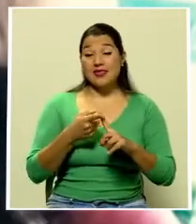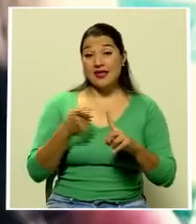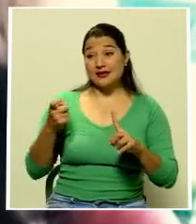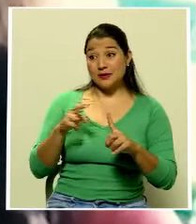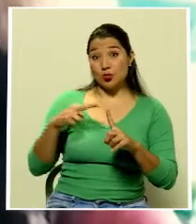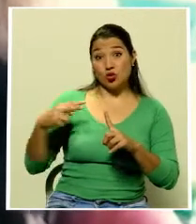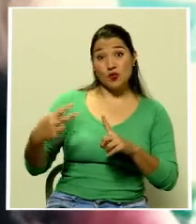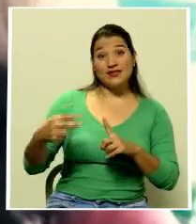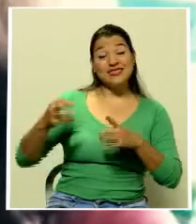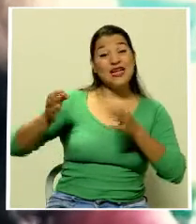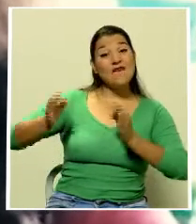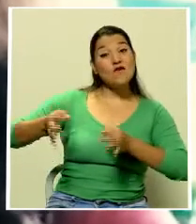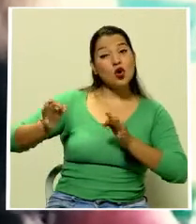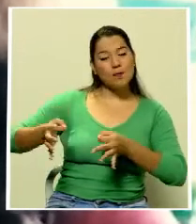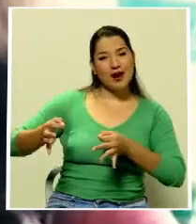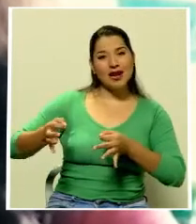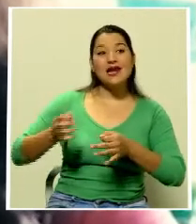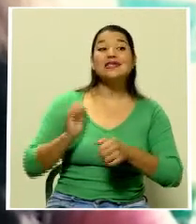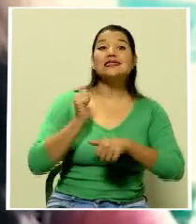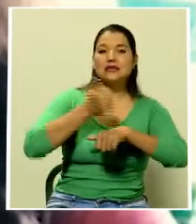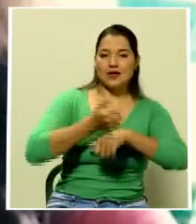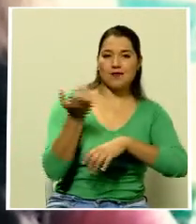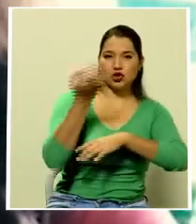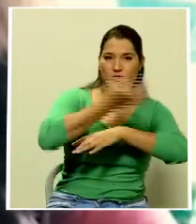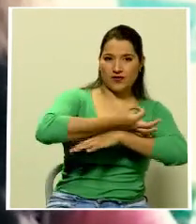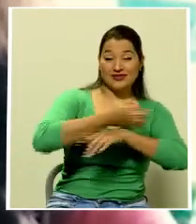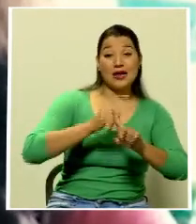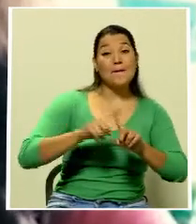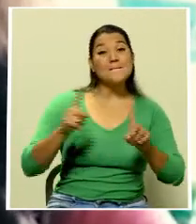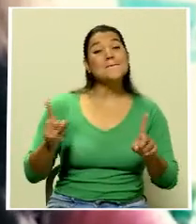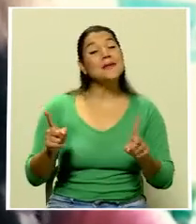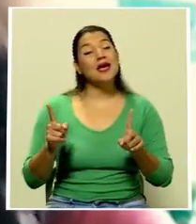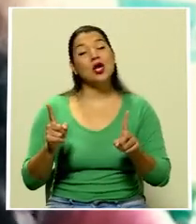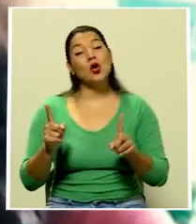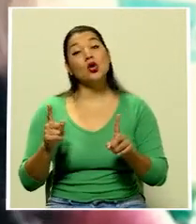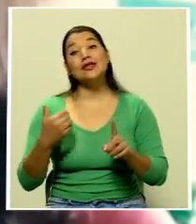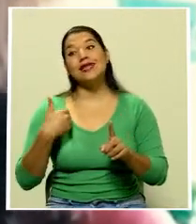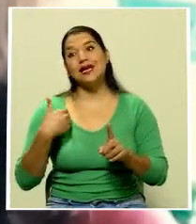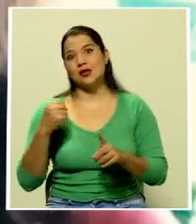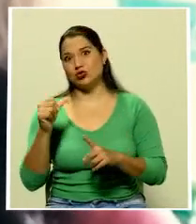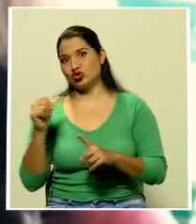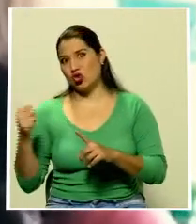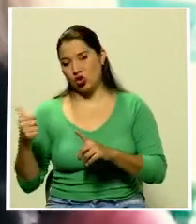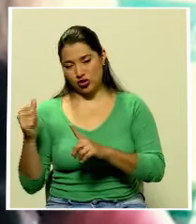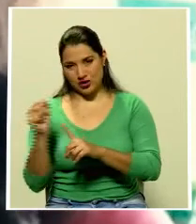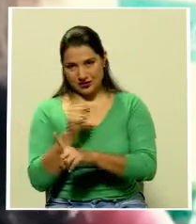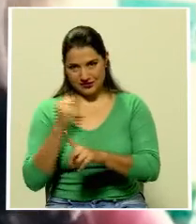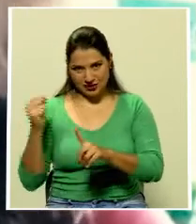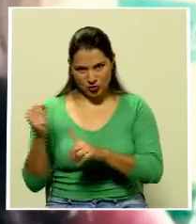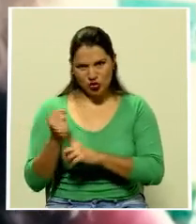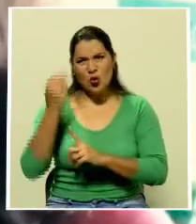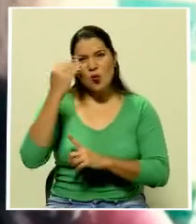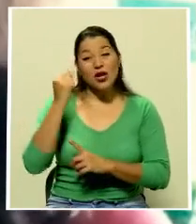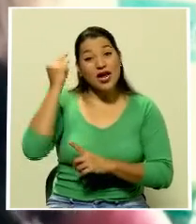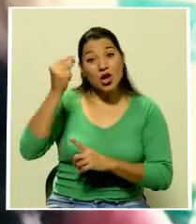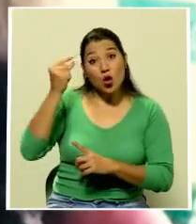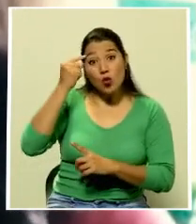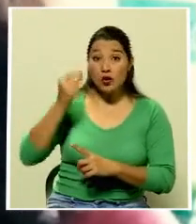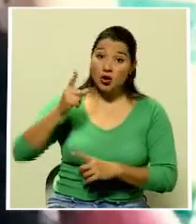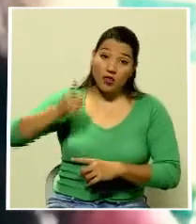una fecha, pero después vino la otra parte porque claramente tenía el Estado que invertir, dado que